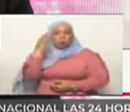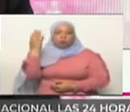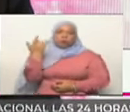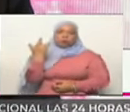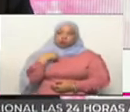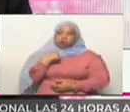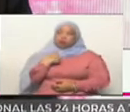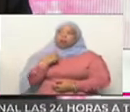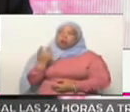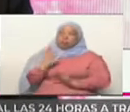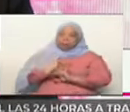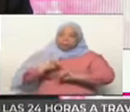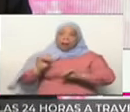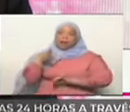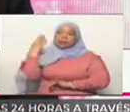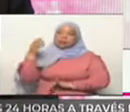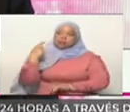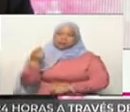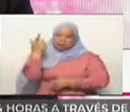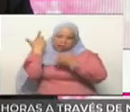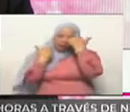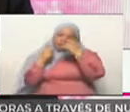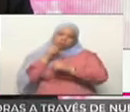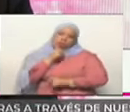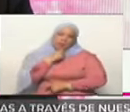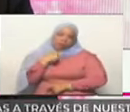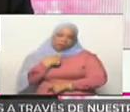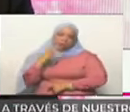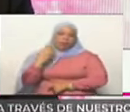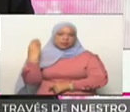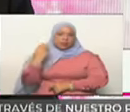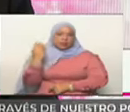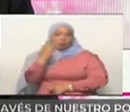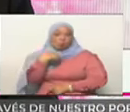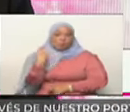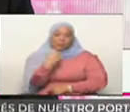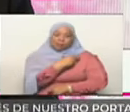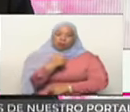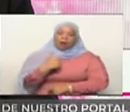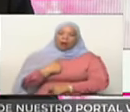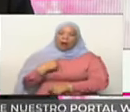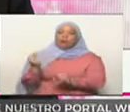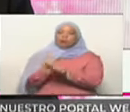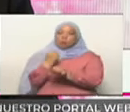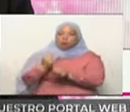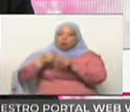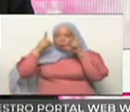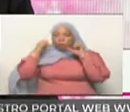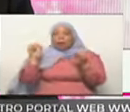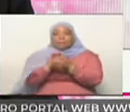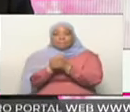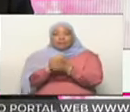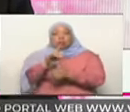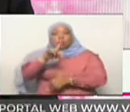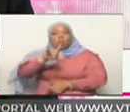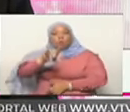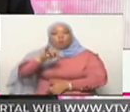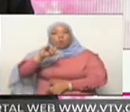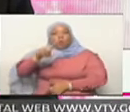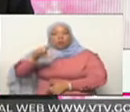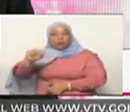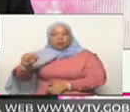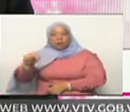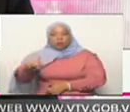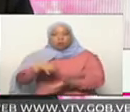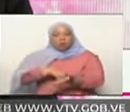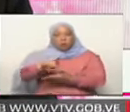canciller, recuerdo, hicimos un debate, lo recuerdo perfectamente, estaba el compañero William Lara, en la primera gira que yo